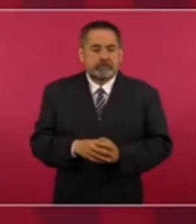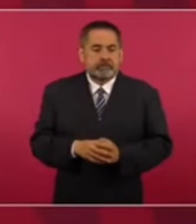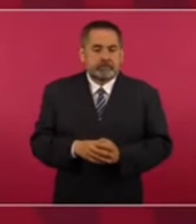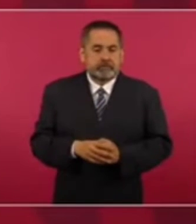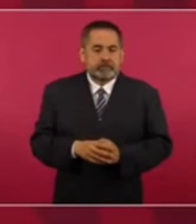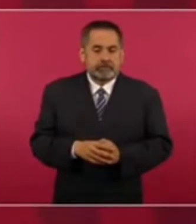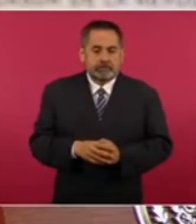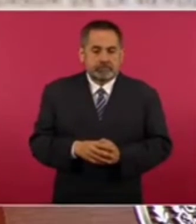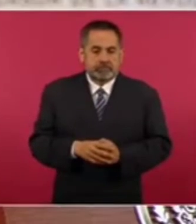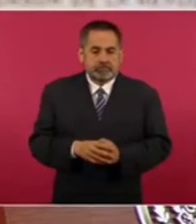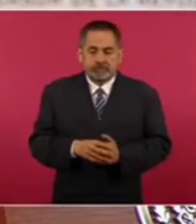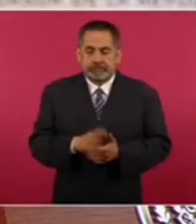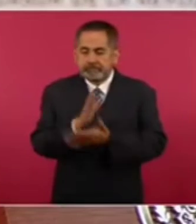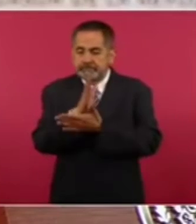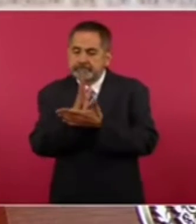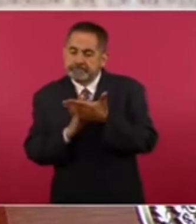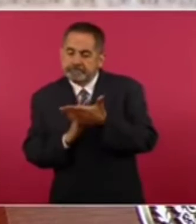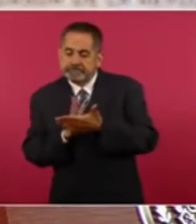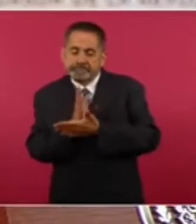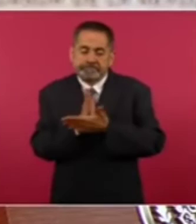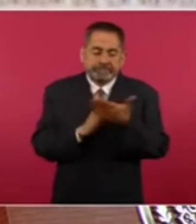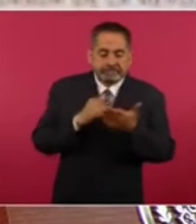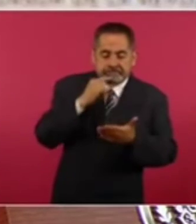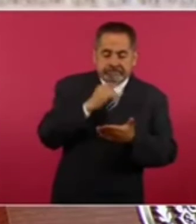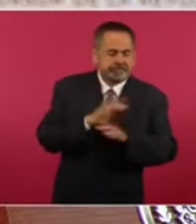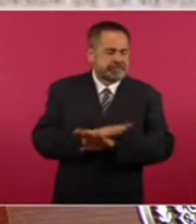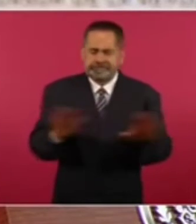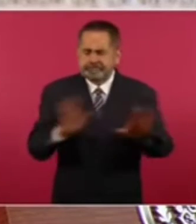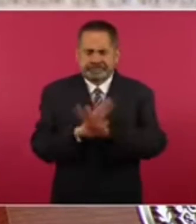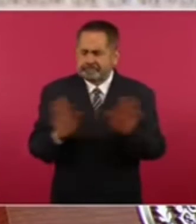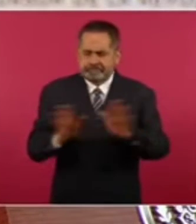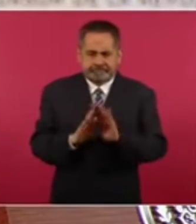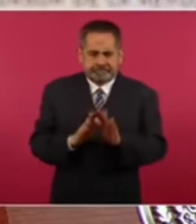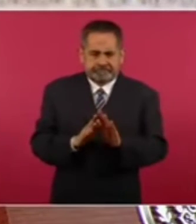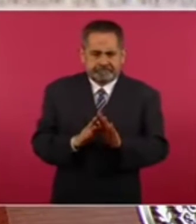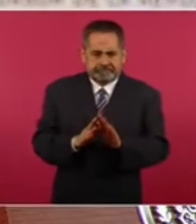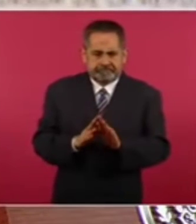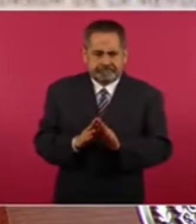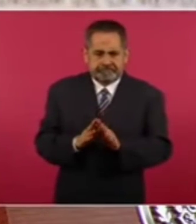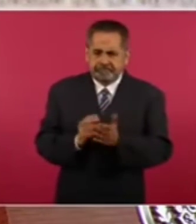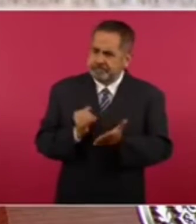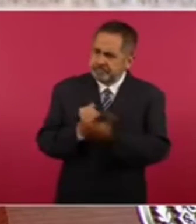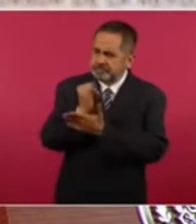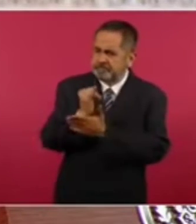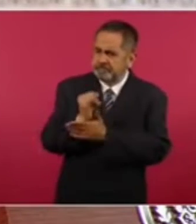hay medias tintas, porque así son los procesos de transformación.